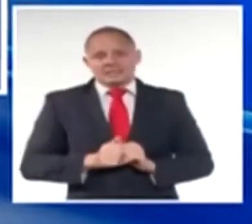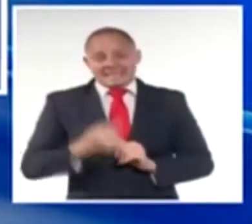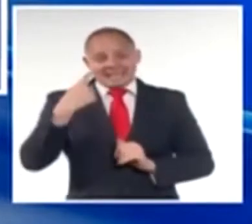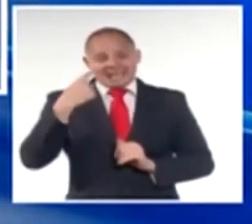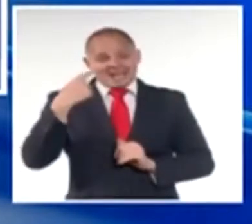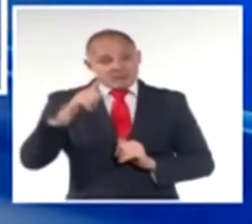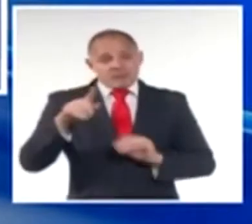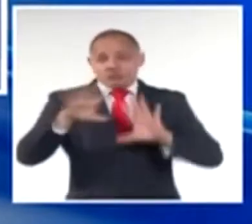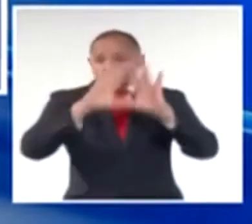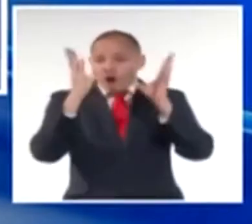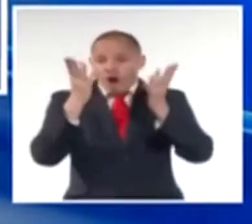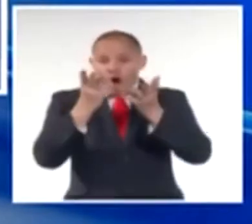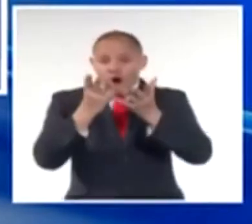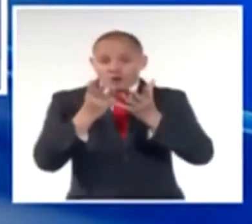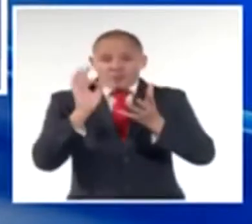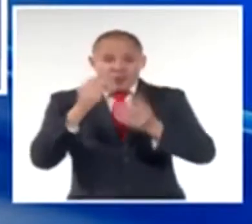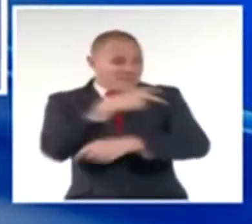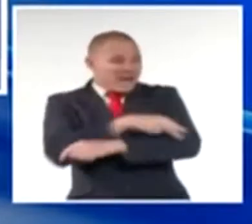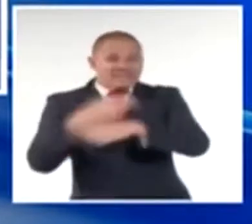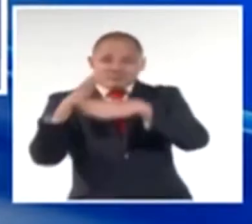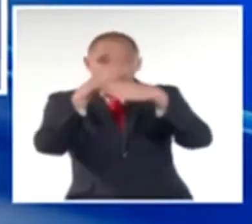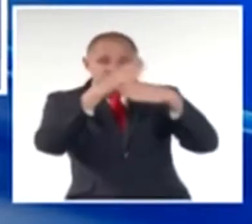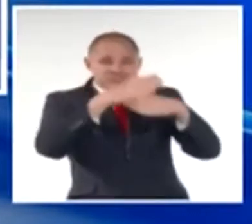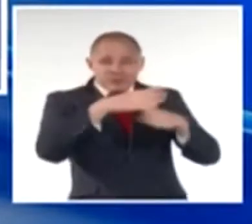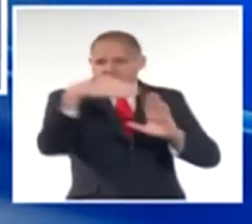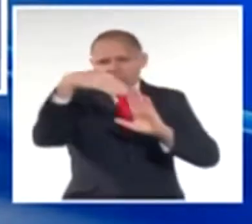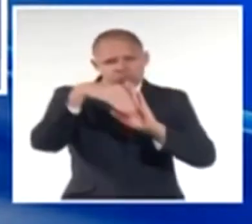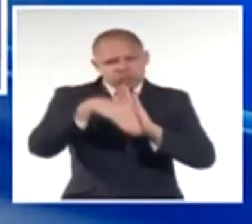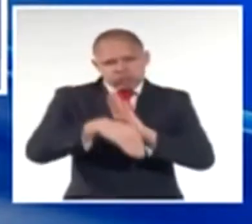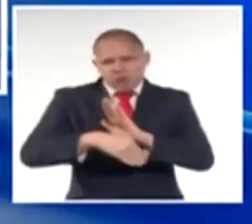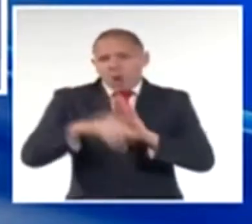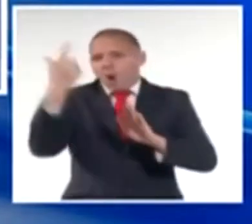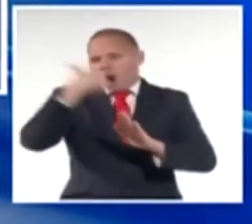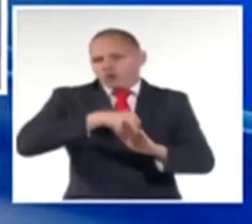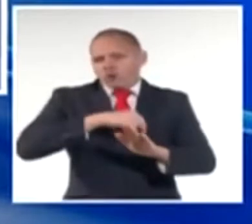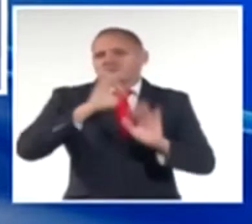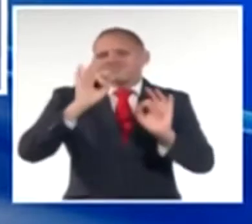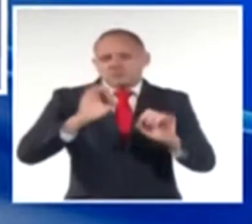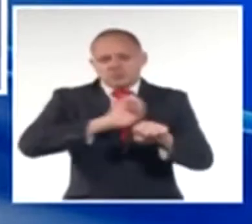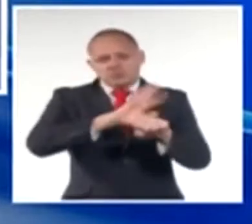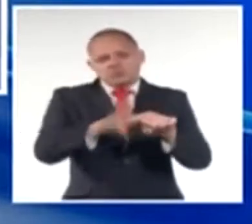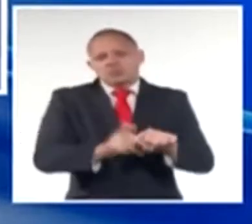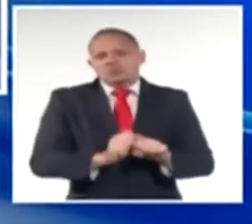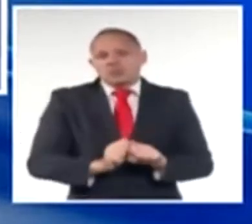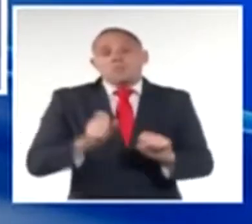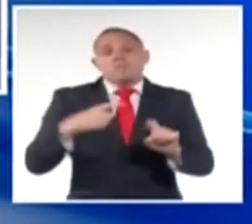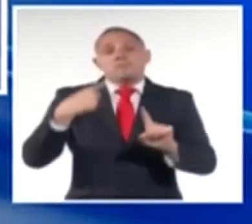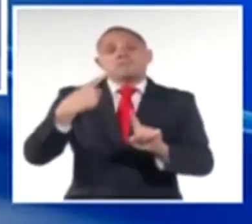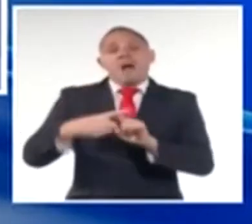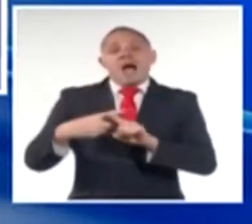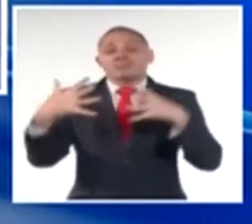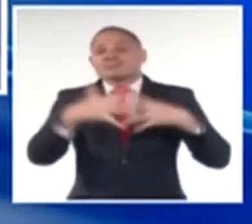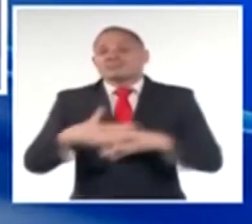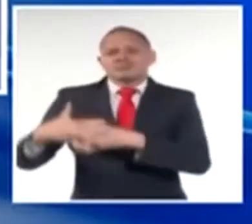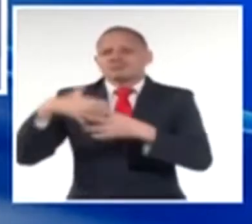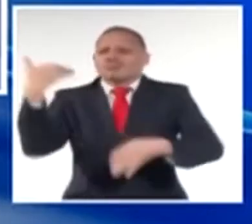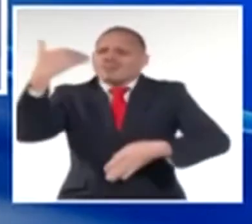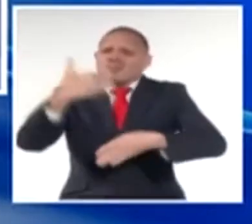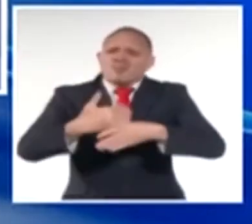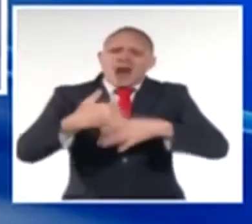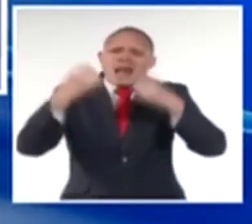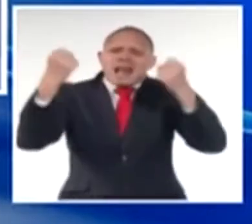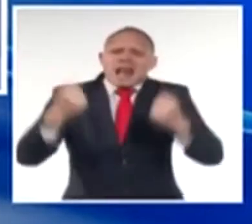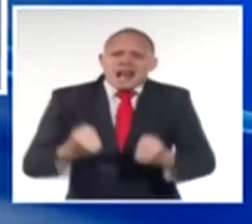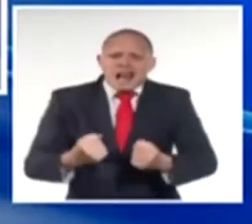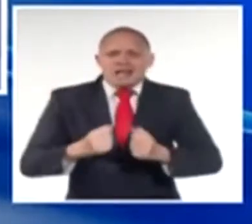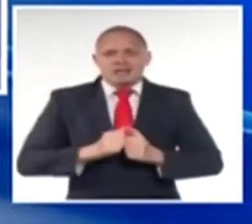la COVID-19 y un inhumano y férreo bloqueo económico, financiero y comercial impuesto por